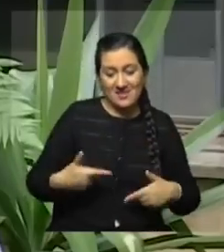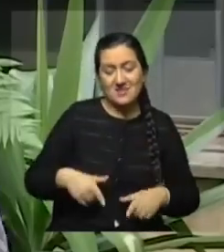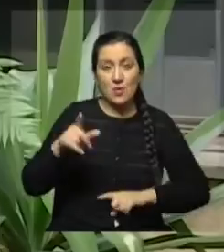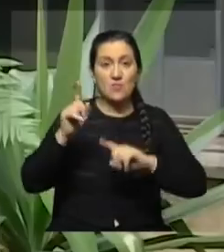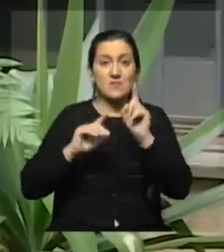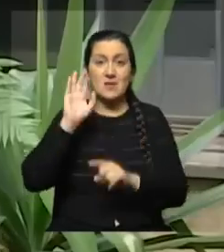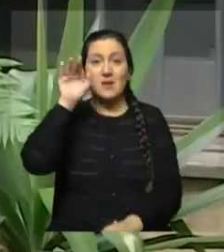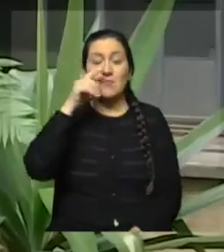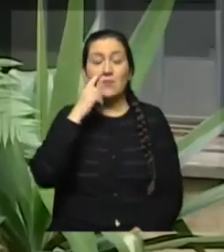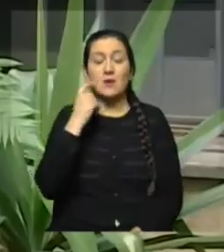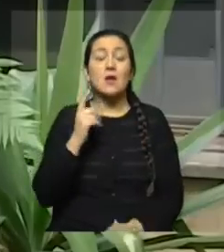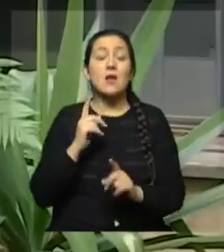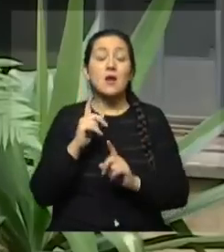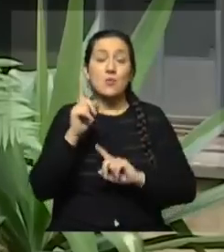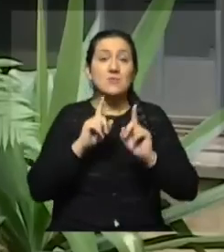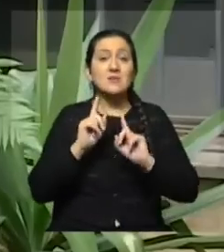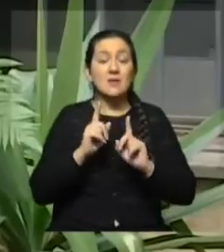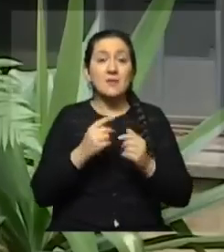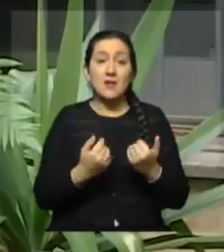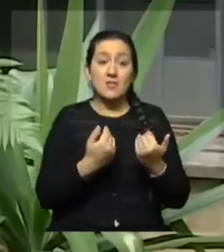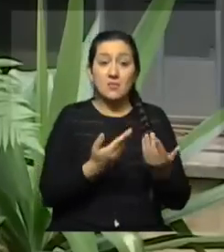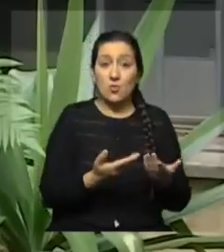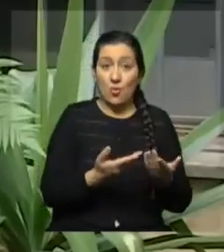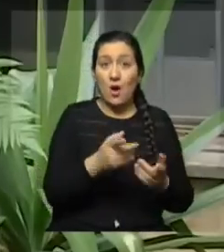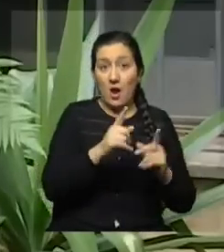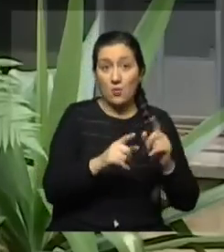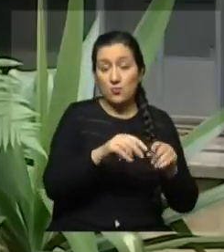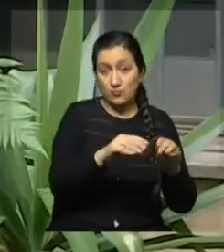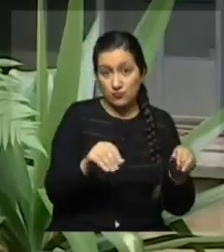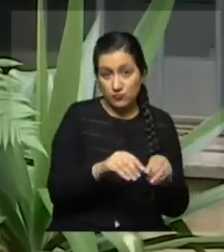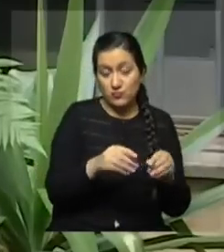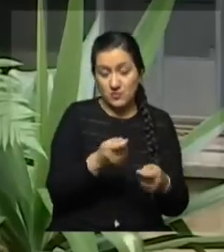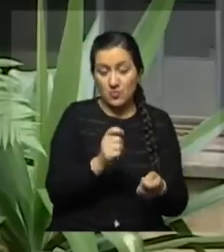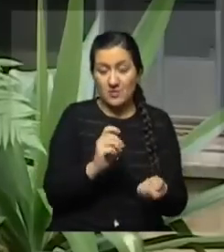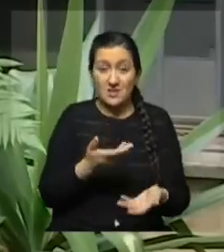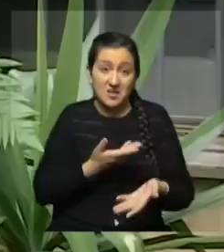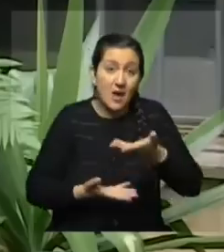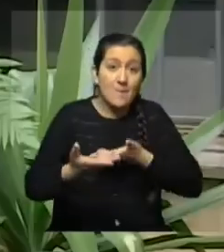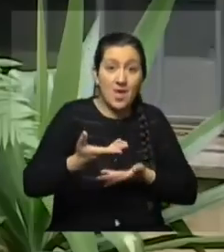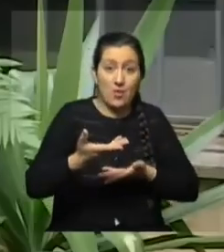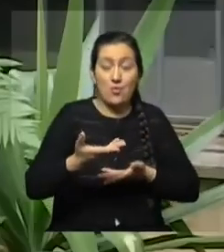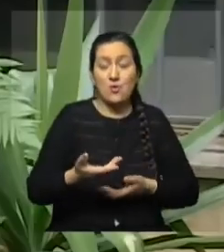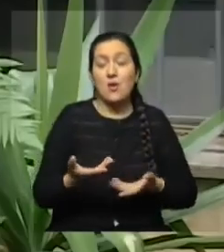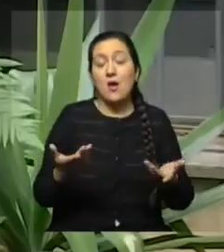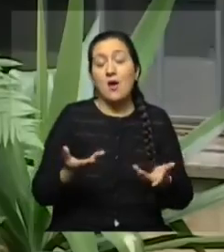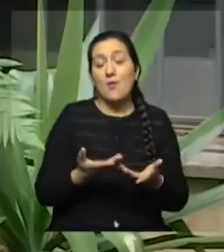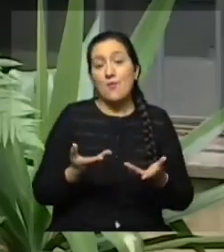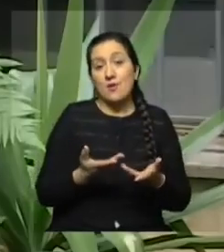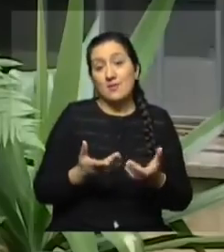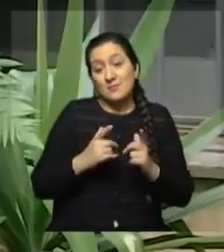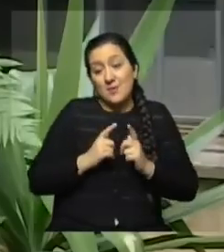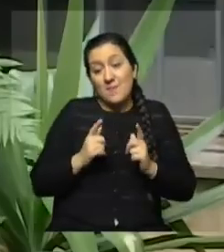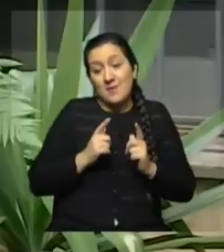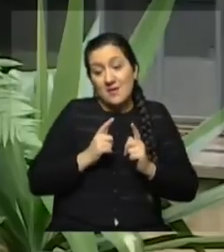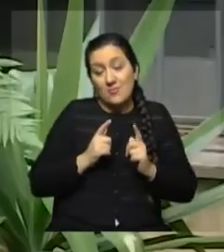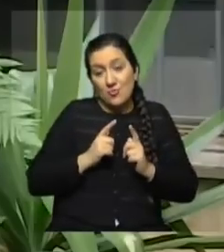universidad de la República en la universidad entregó también algunos padrones ese proceso se finalizó en la administración anterior ahora Bueno lo que estamos a la